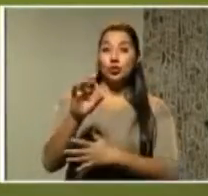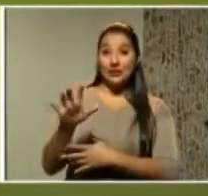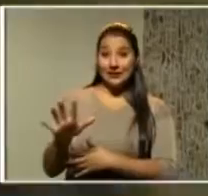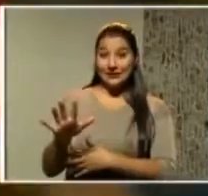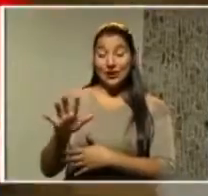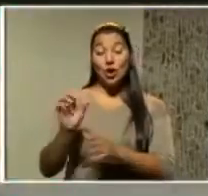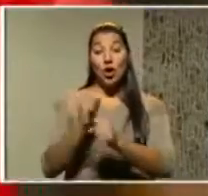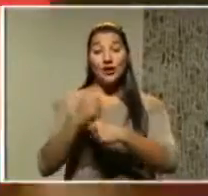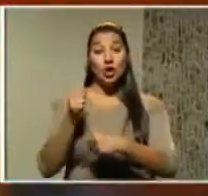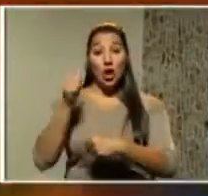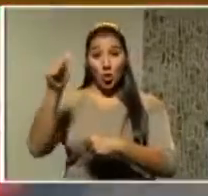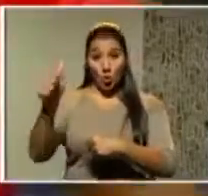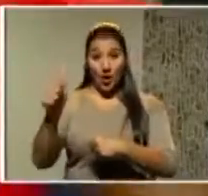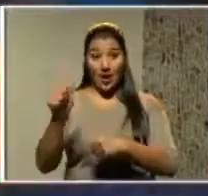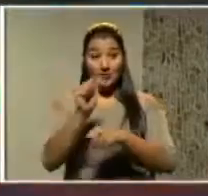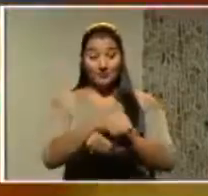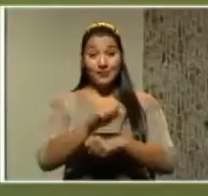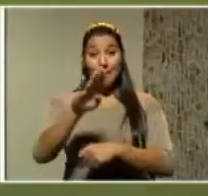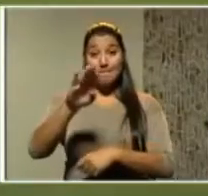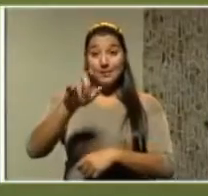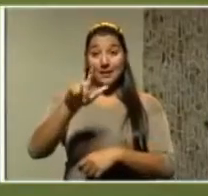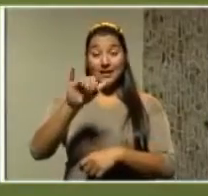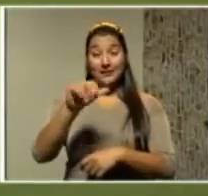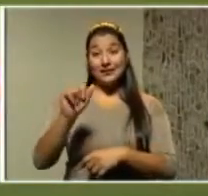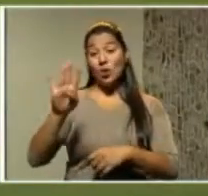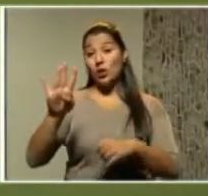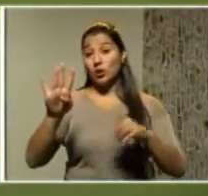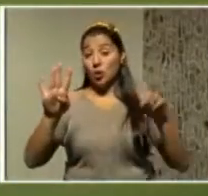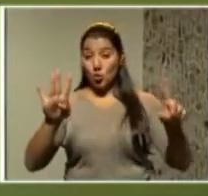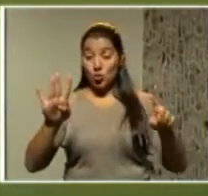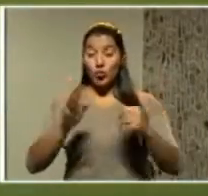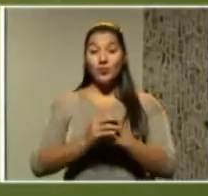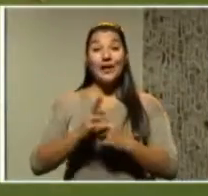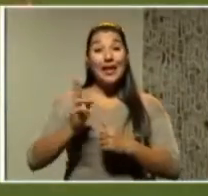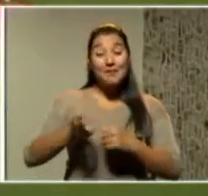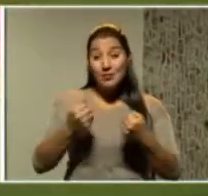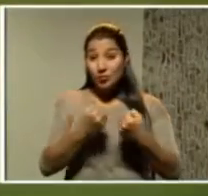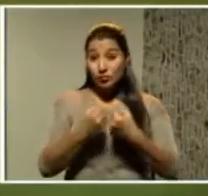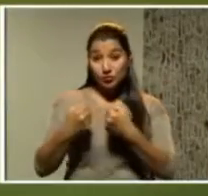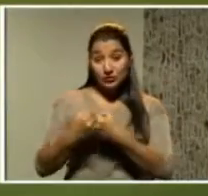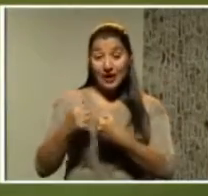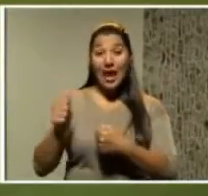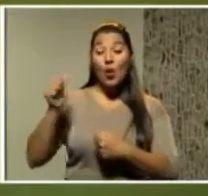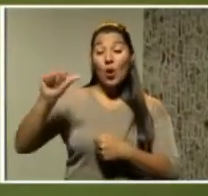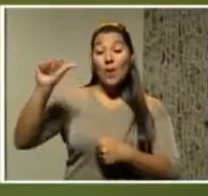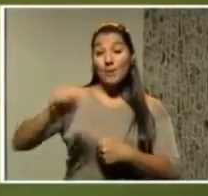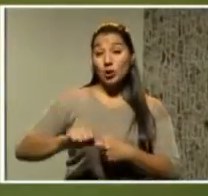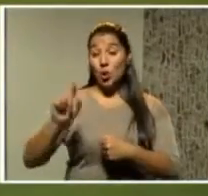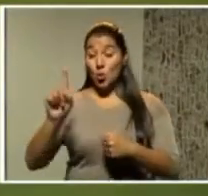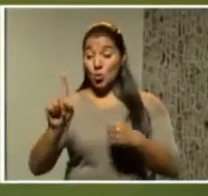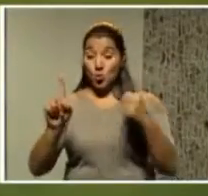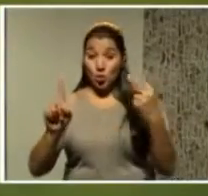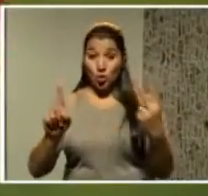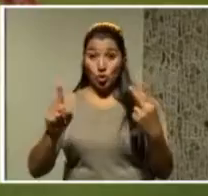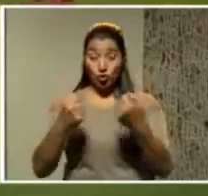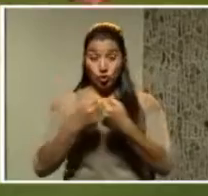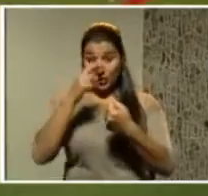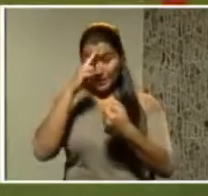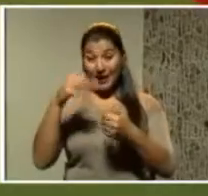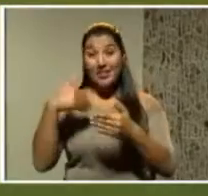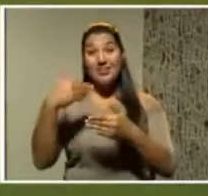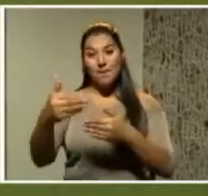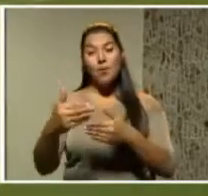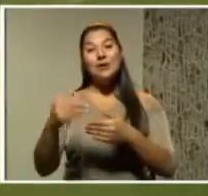de Belice 4-1 tras perder en la ida 2-1. En el mismo certamen, los manudos perdían 1-2 con Tecos de México y luego